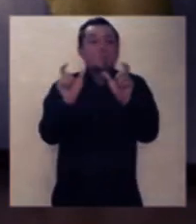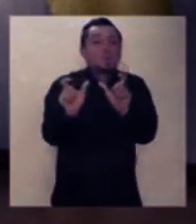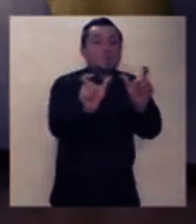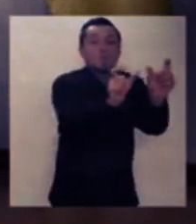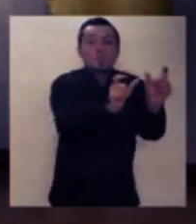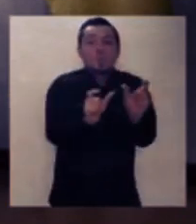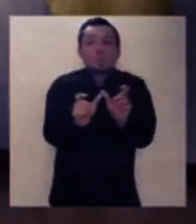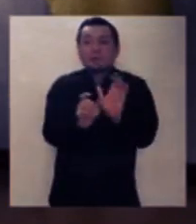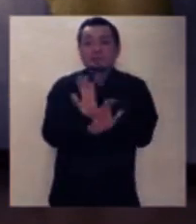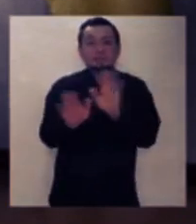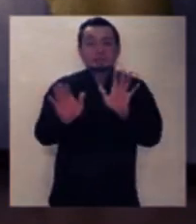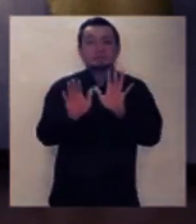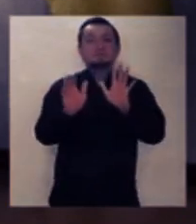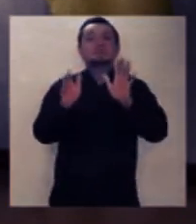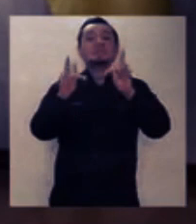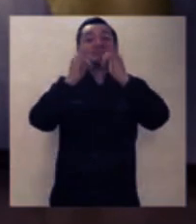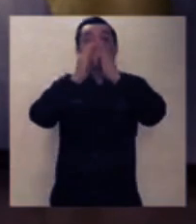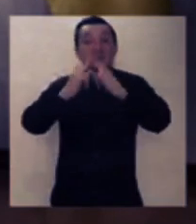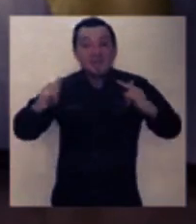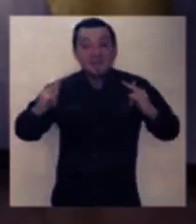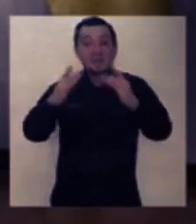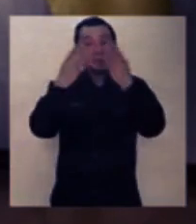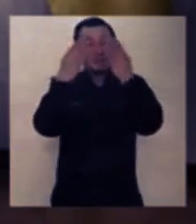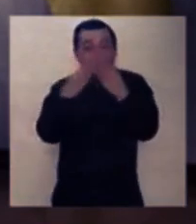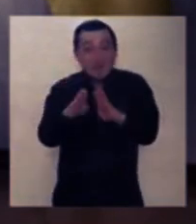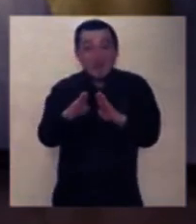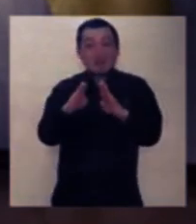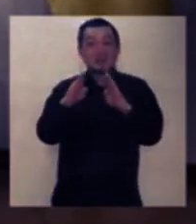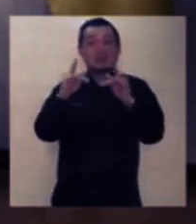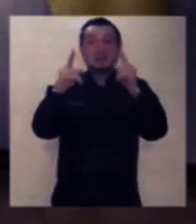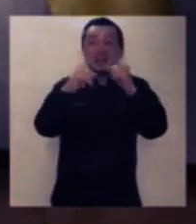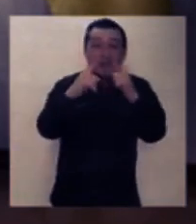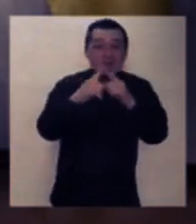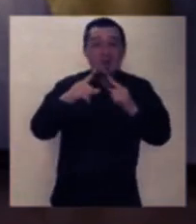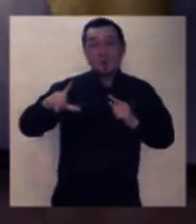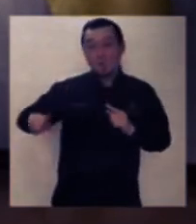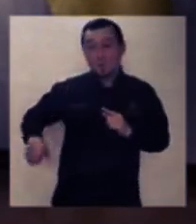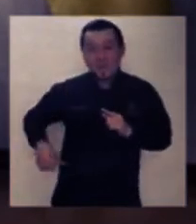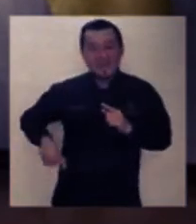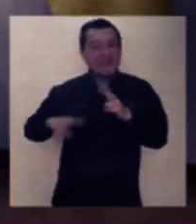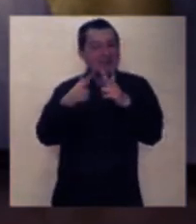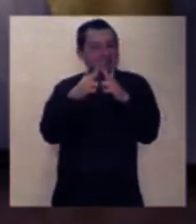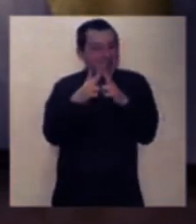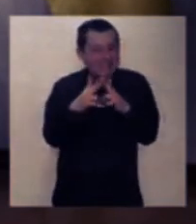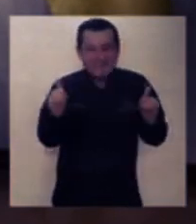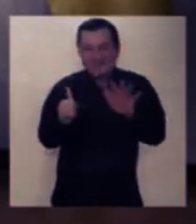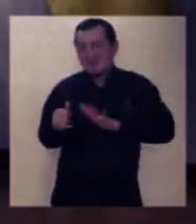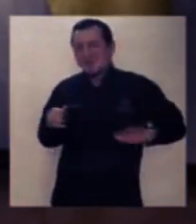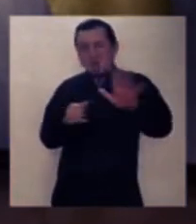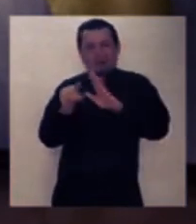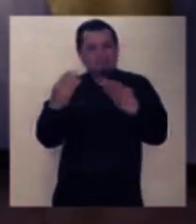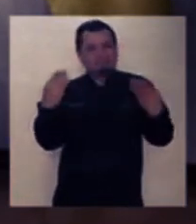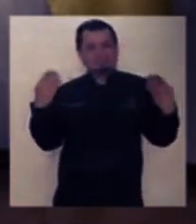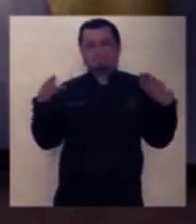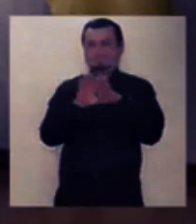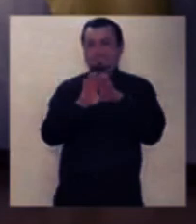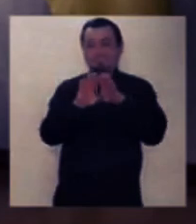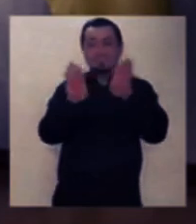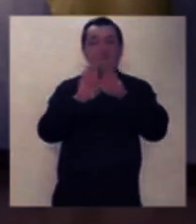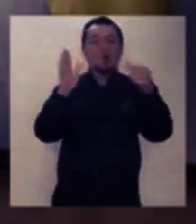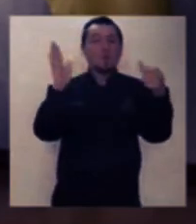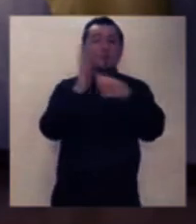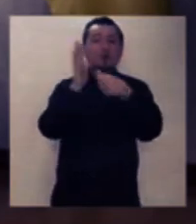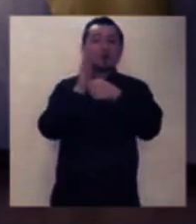salud y de seguridad. No podrían operar los tianguis, ni los bancos, ni las iglesias, ni el gobierno, ni las plazas o corredores